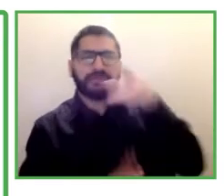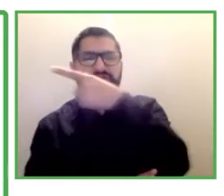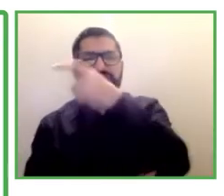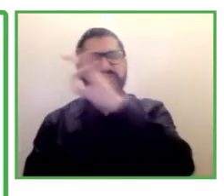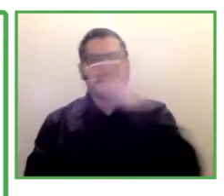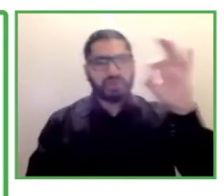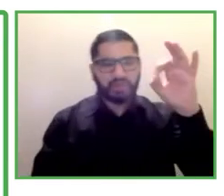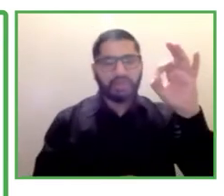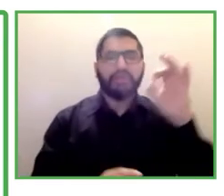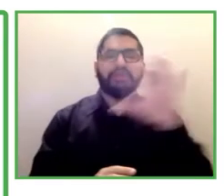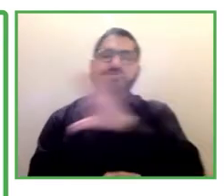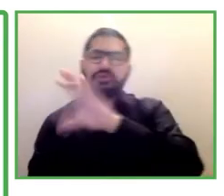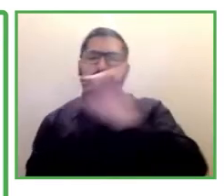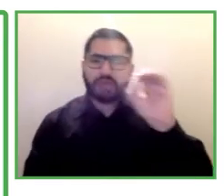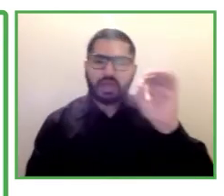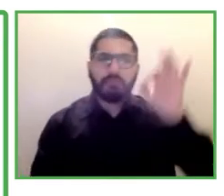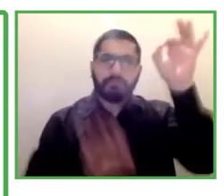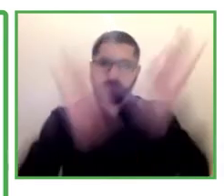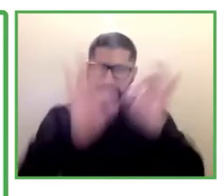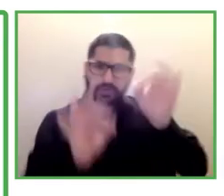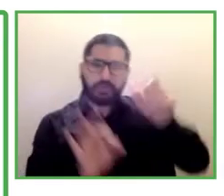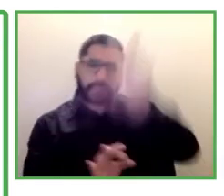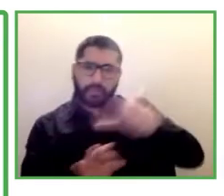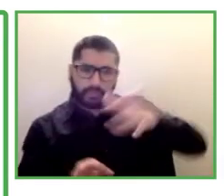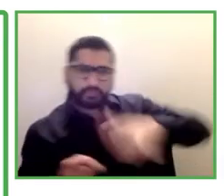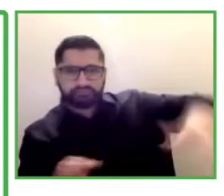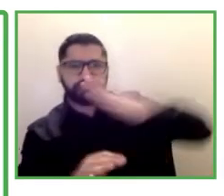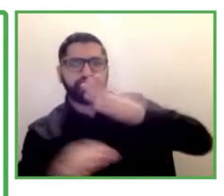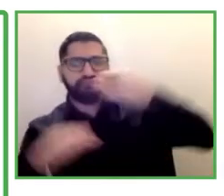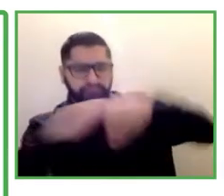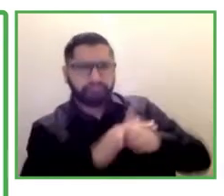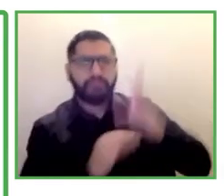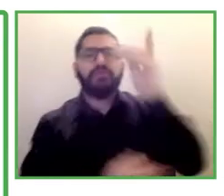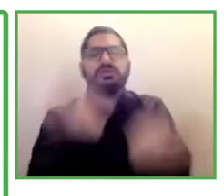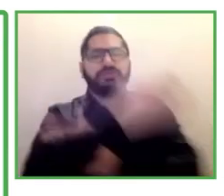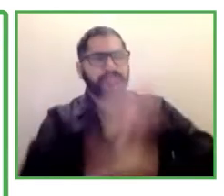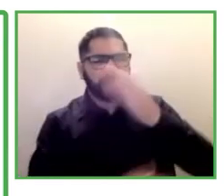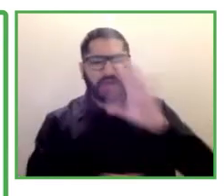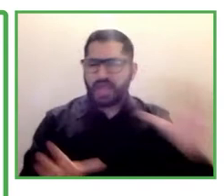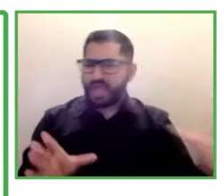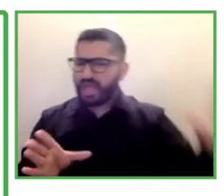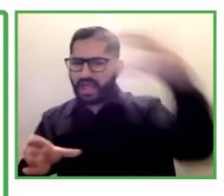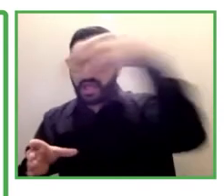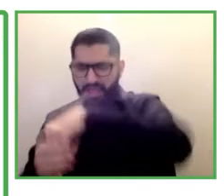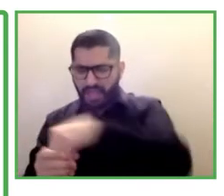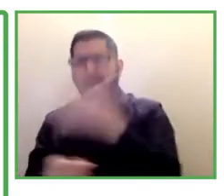discapacidad. Todos los tipos de discapacidades están representados en nuestro